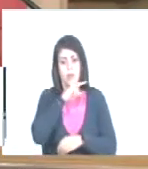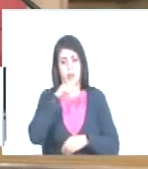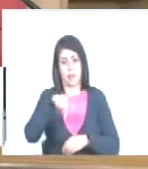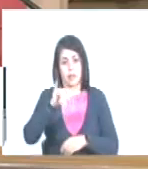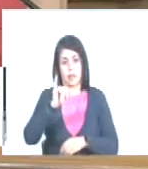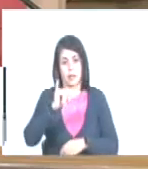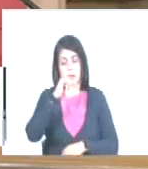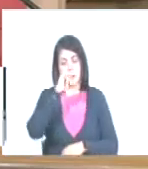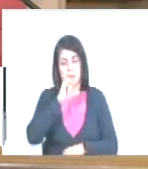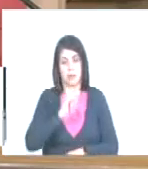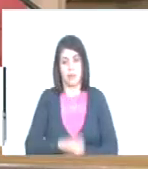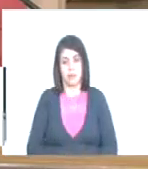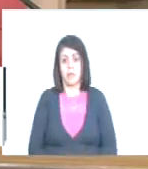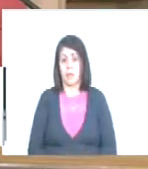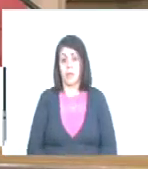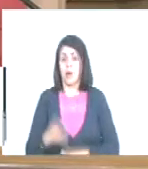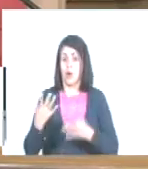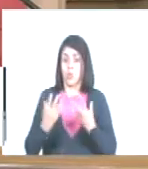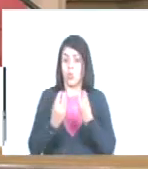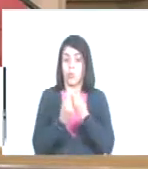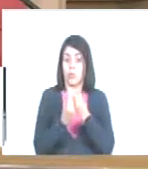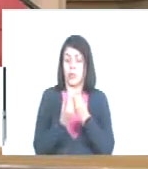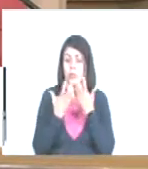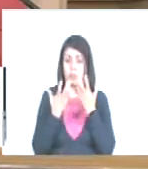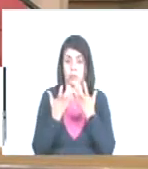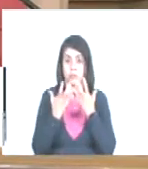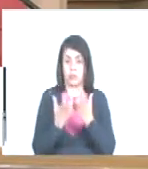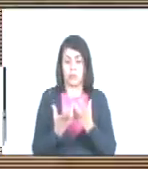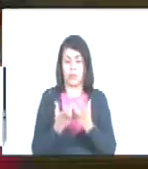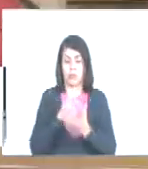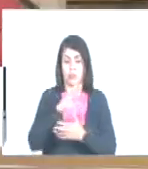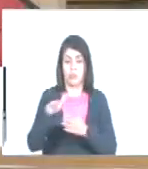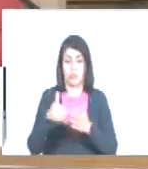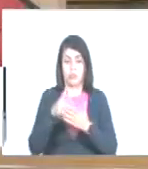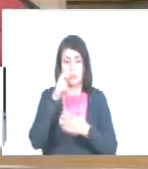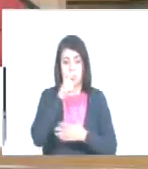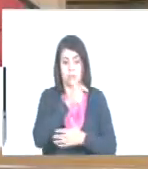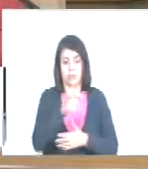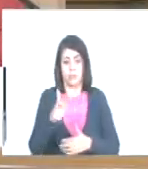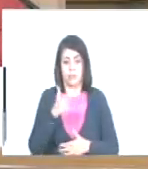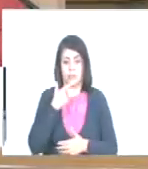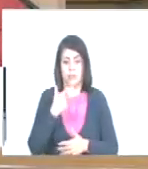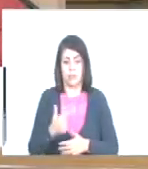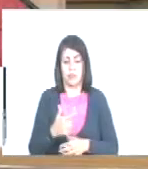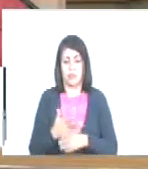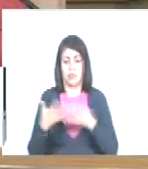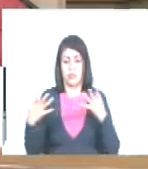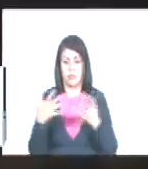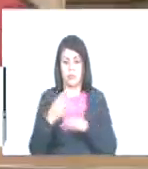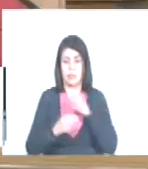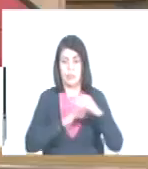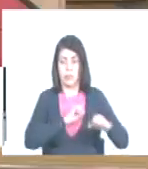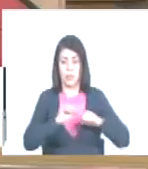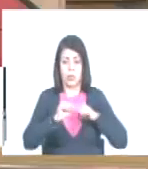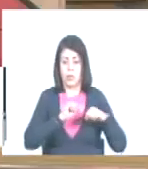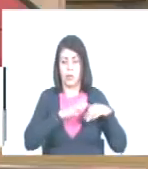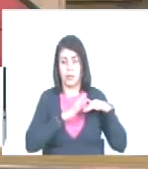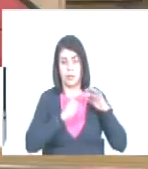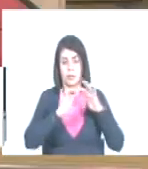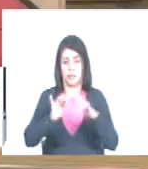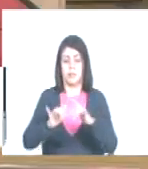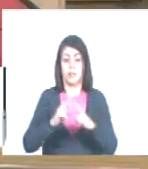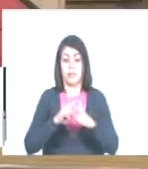ese año, acompañado masivamente del clamor popular, grandes movilizaciones populares